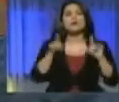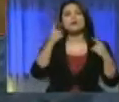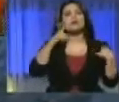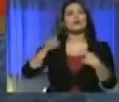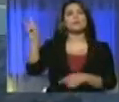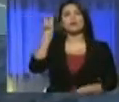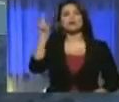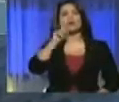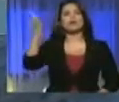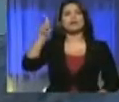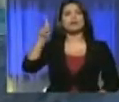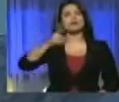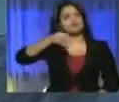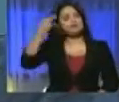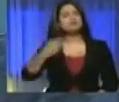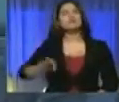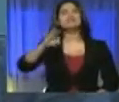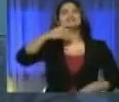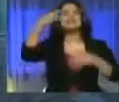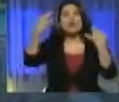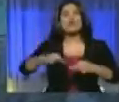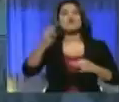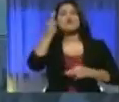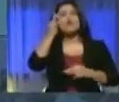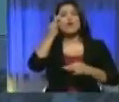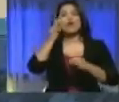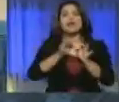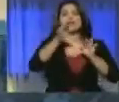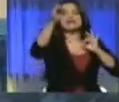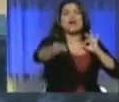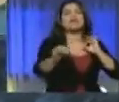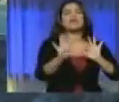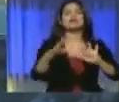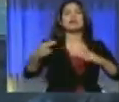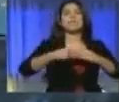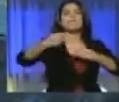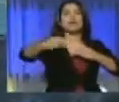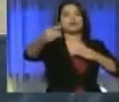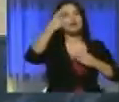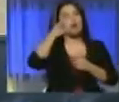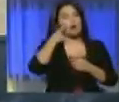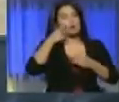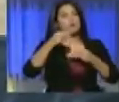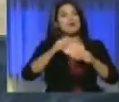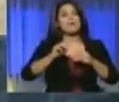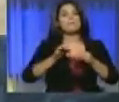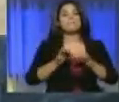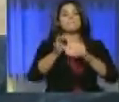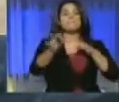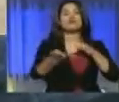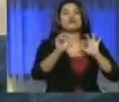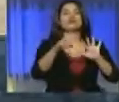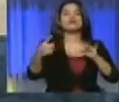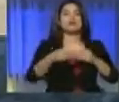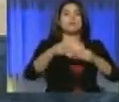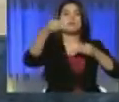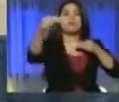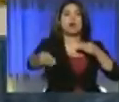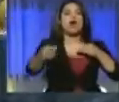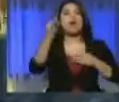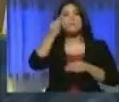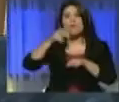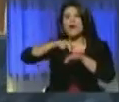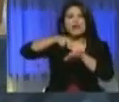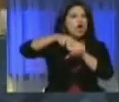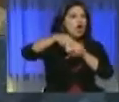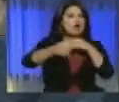esa va a llegar a 16 metros pronto, ustedes lo verán. volando. Y como vuela ella y brinca y